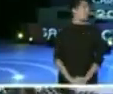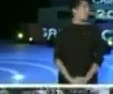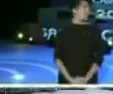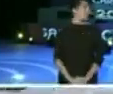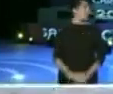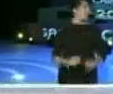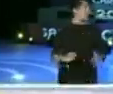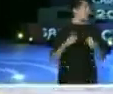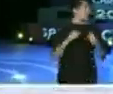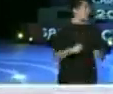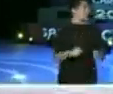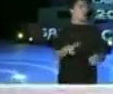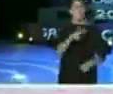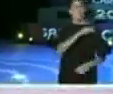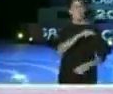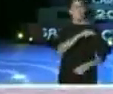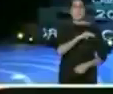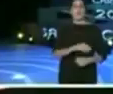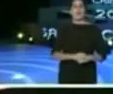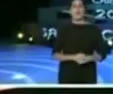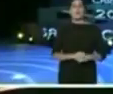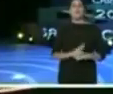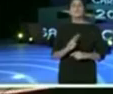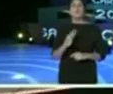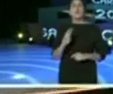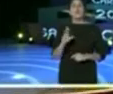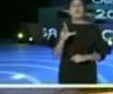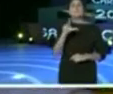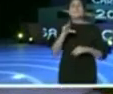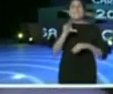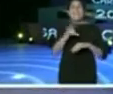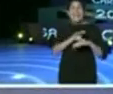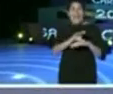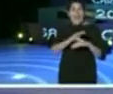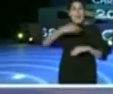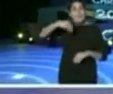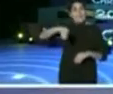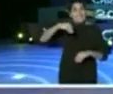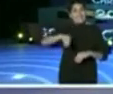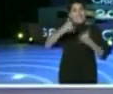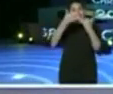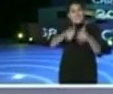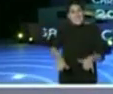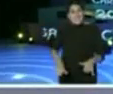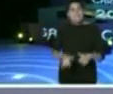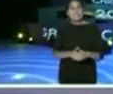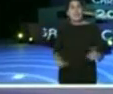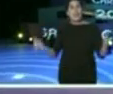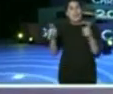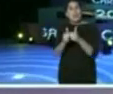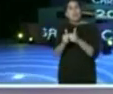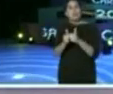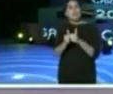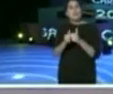Entrega el premio Gladys de León, nuestra concejal presidenta del organismo autónomo de fiestas. Acompañado por la candidata